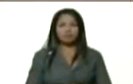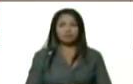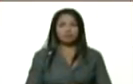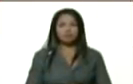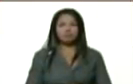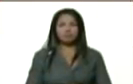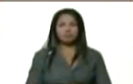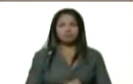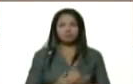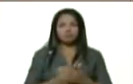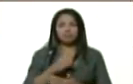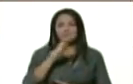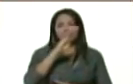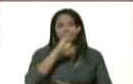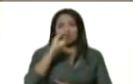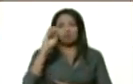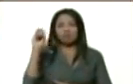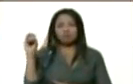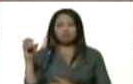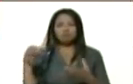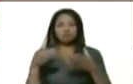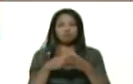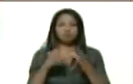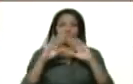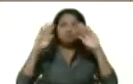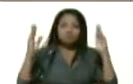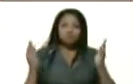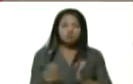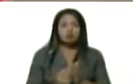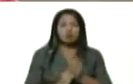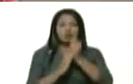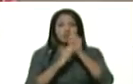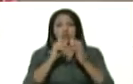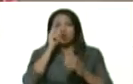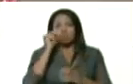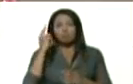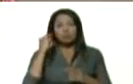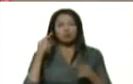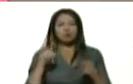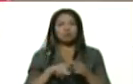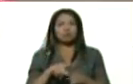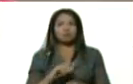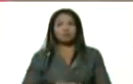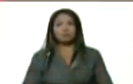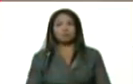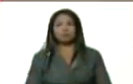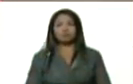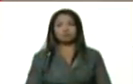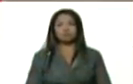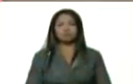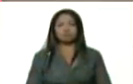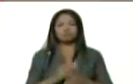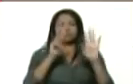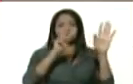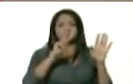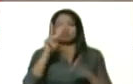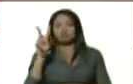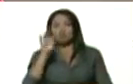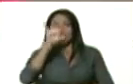Más de 400 delegados mundiales, líderes y lideresas de 72